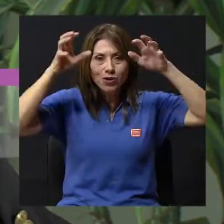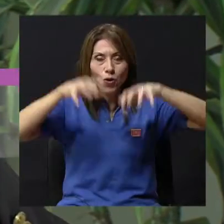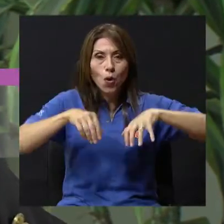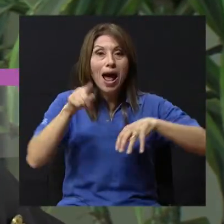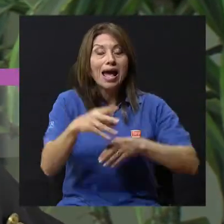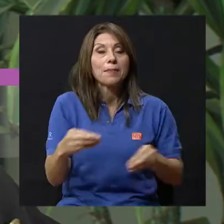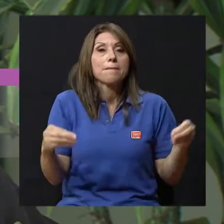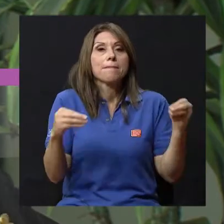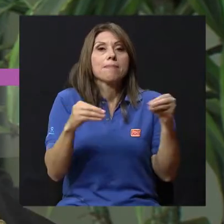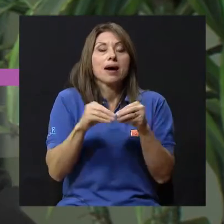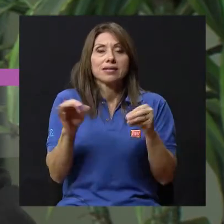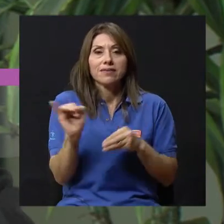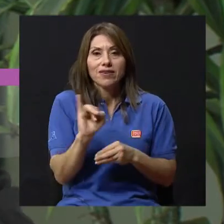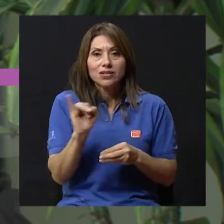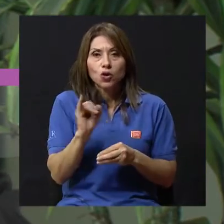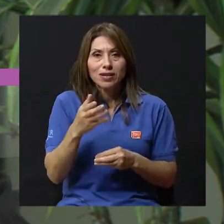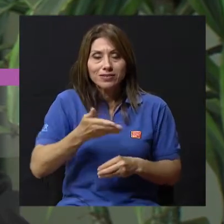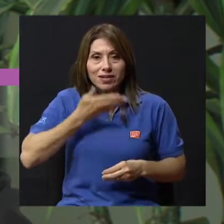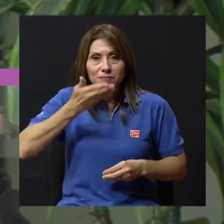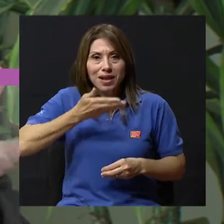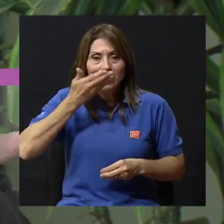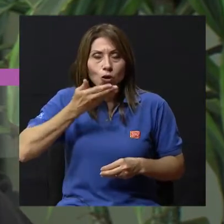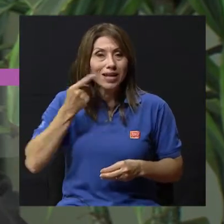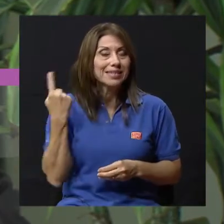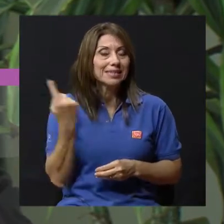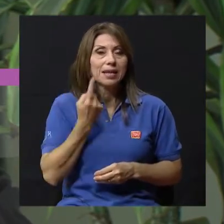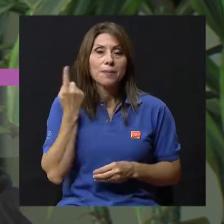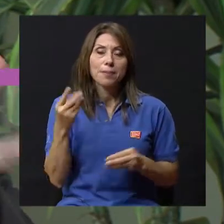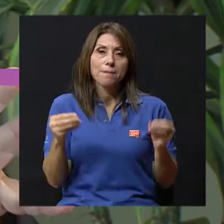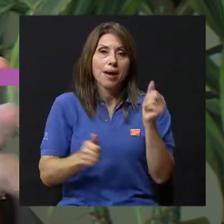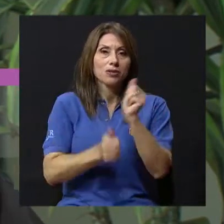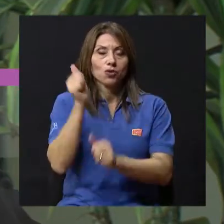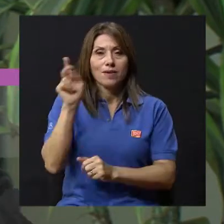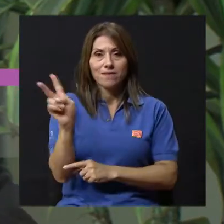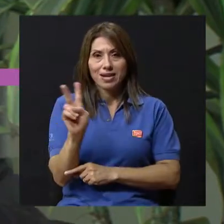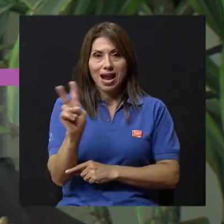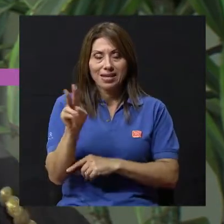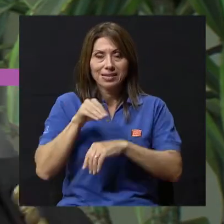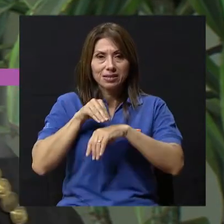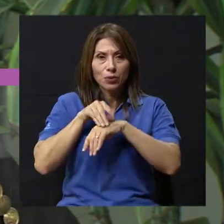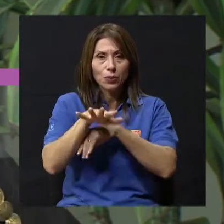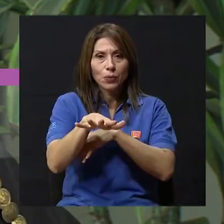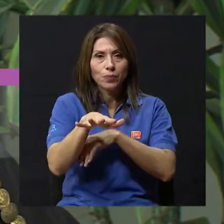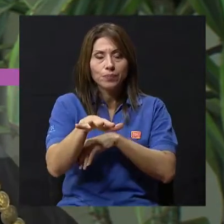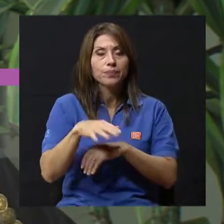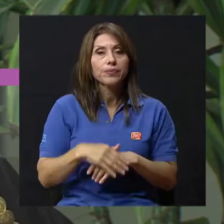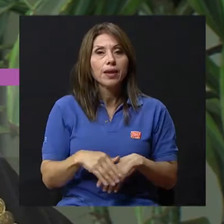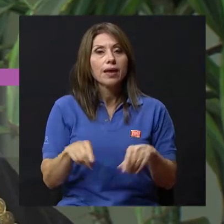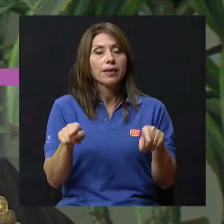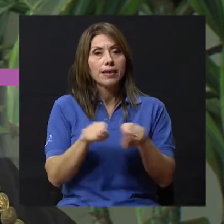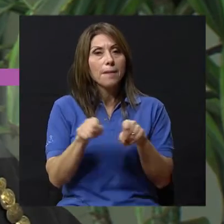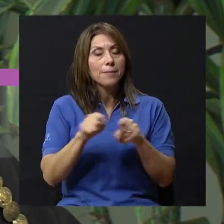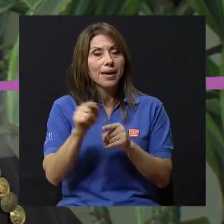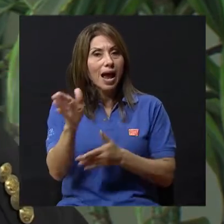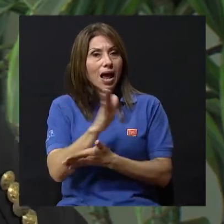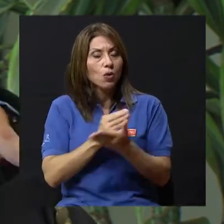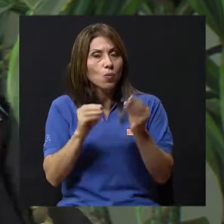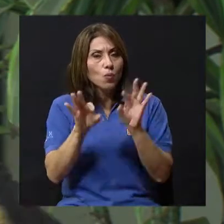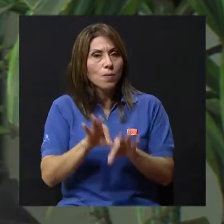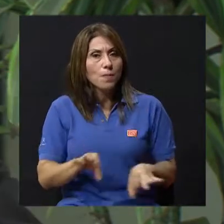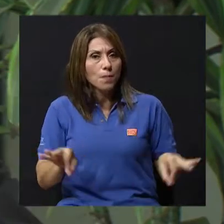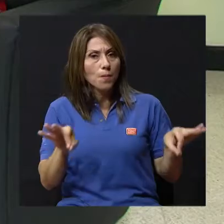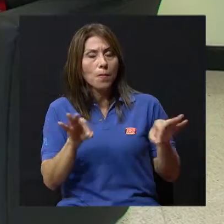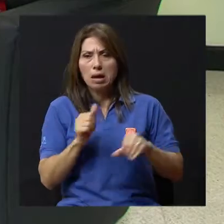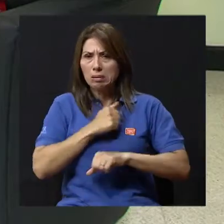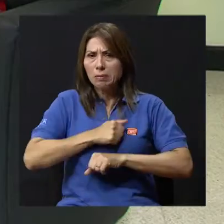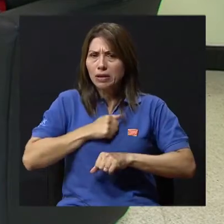las infecciones respiratorias, generalmente son infecciones virales. Entonces, infecciones virales. El otro factor importante son los Doctor, alergenos.